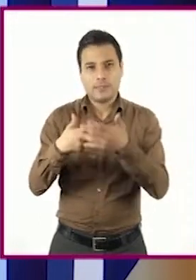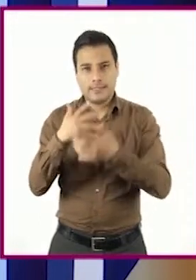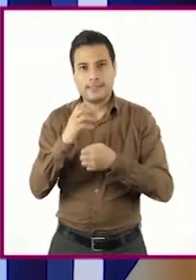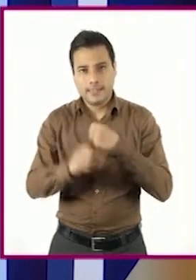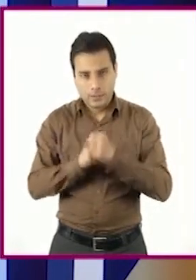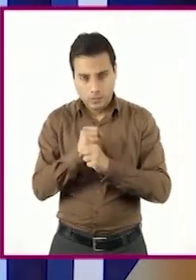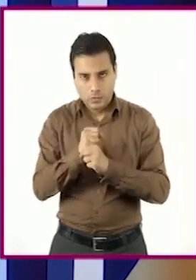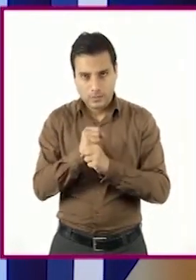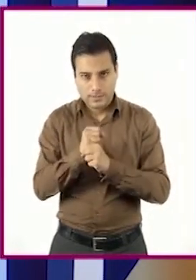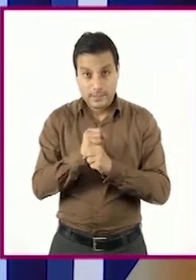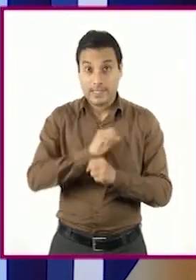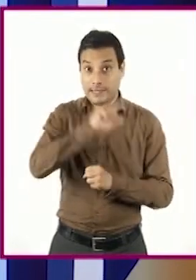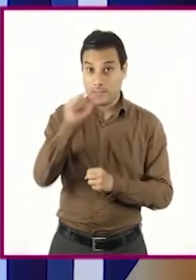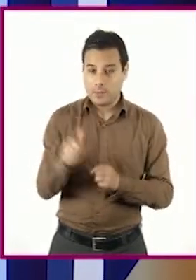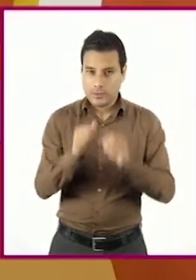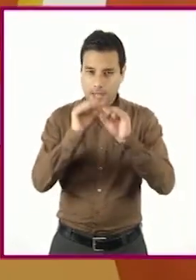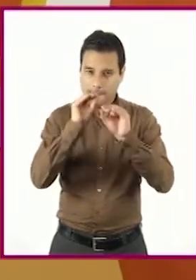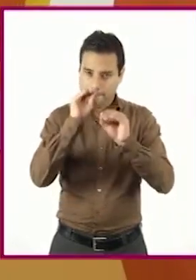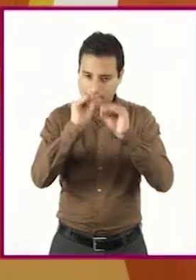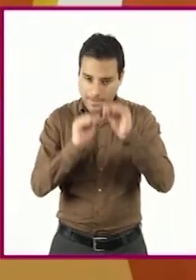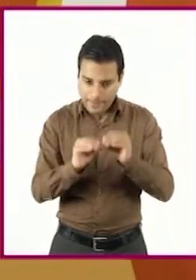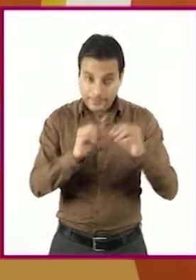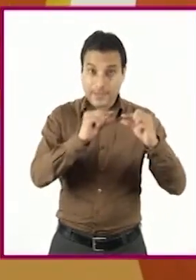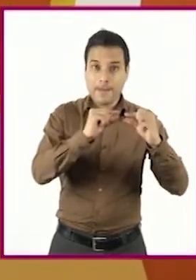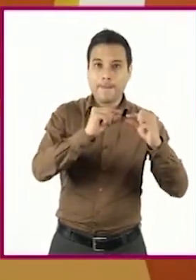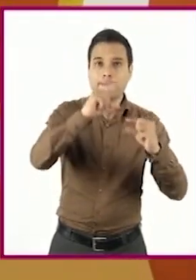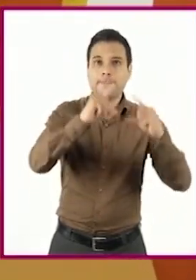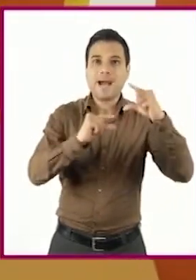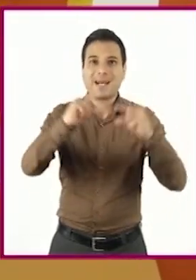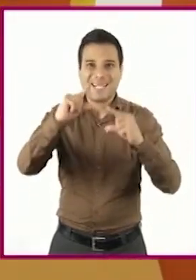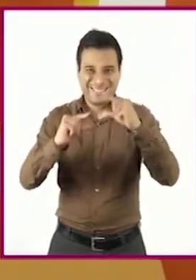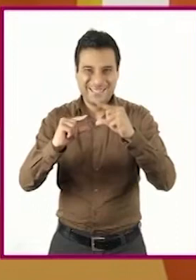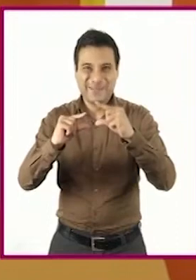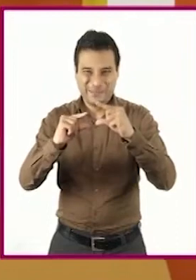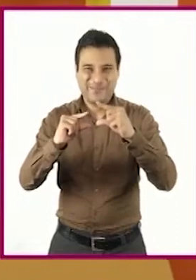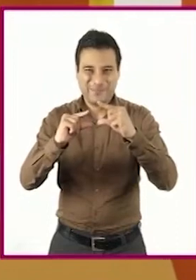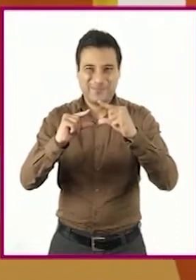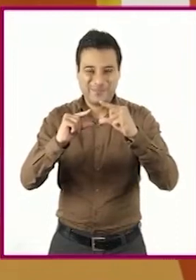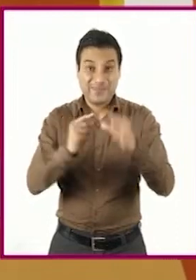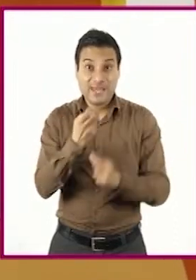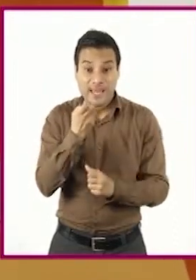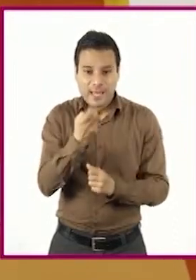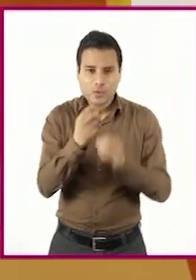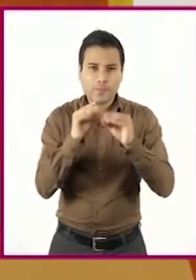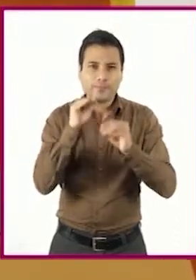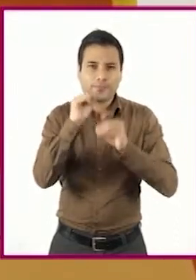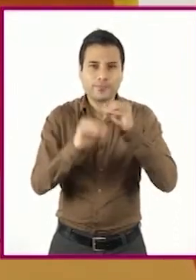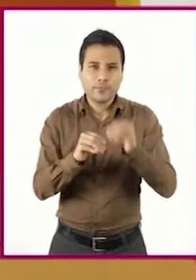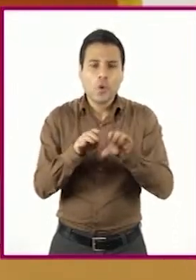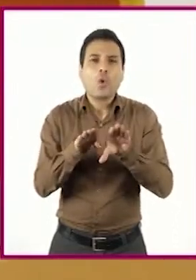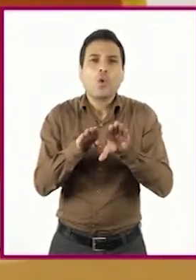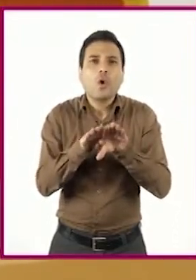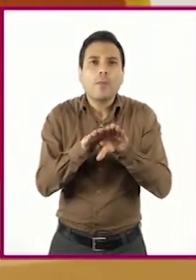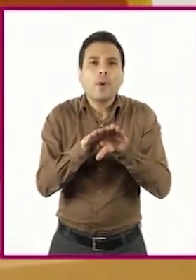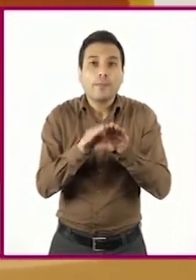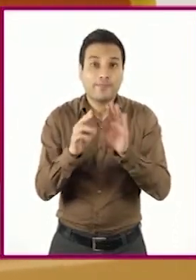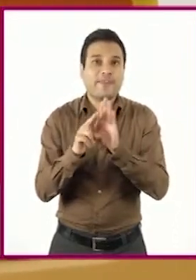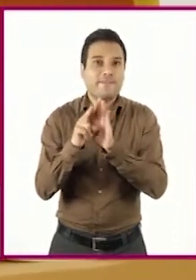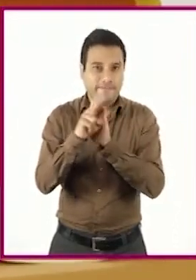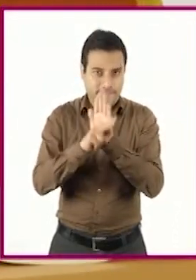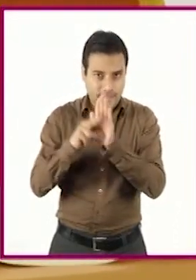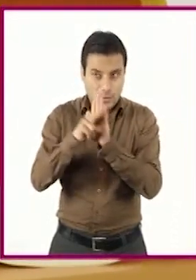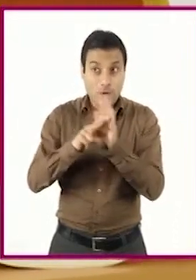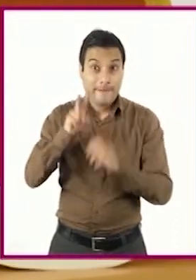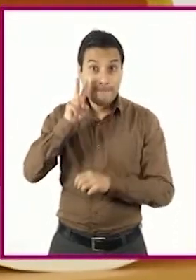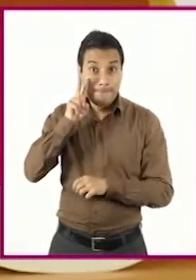representan mediante una gráfica de barras. Para construir este y otro tipo de gráficas, veamos el siguiente video y anoten en sus cuadernos